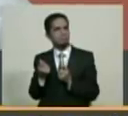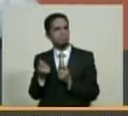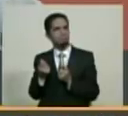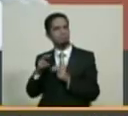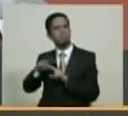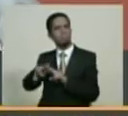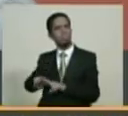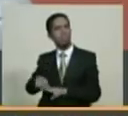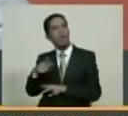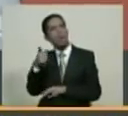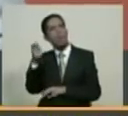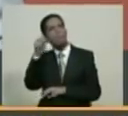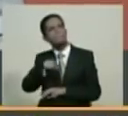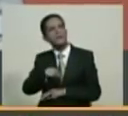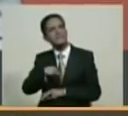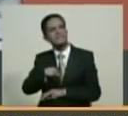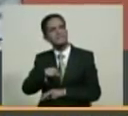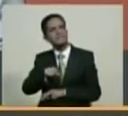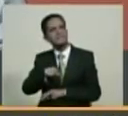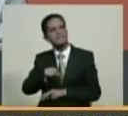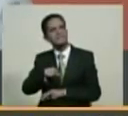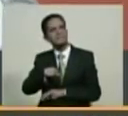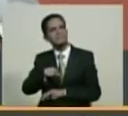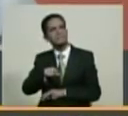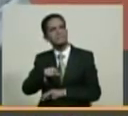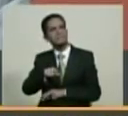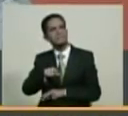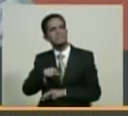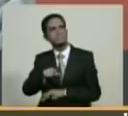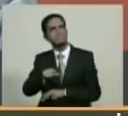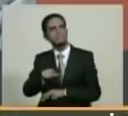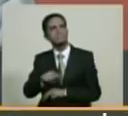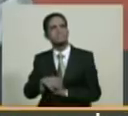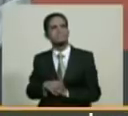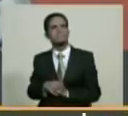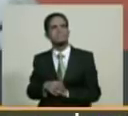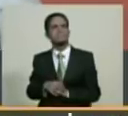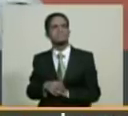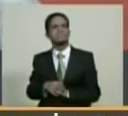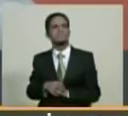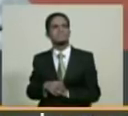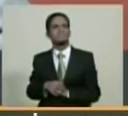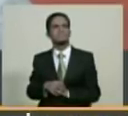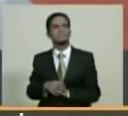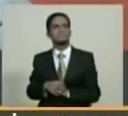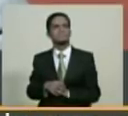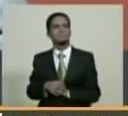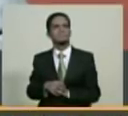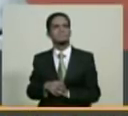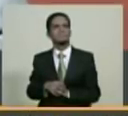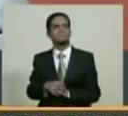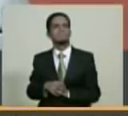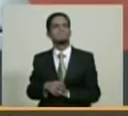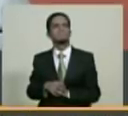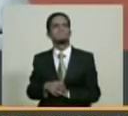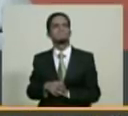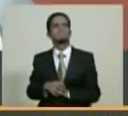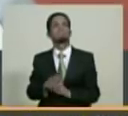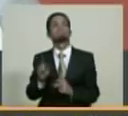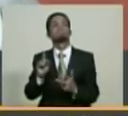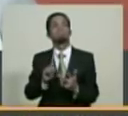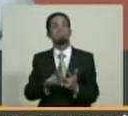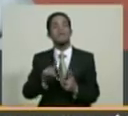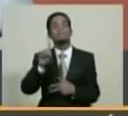ella un mes para que pueda hacer otro tipo de transacciones financieras, sí, con la plata del pueblo. Y se disminuyó igualmente